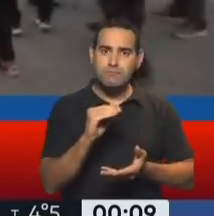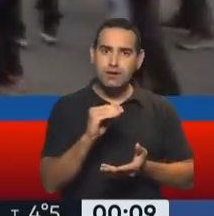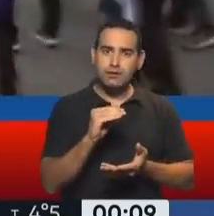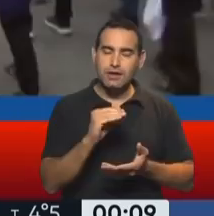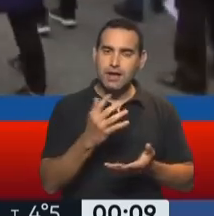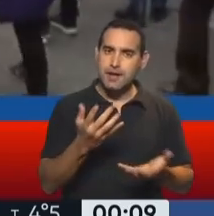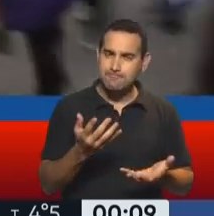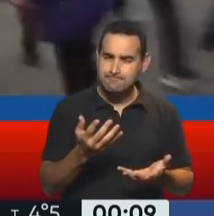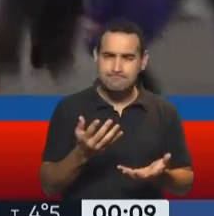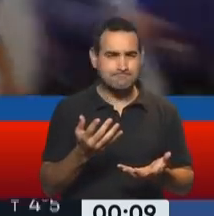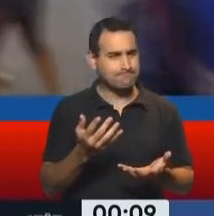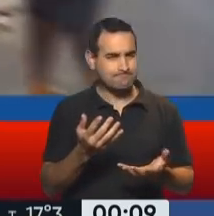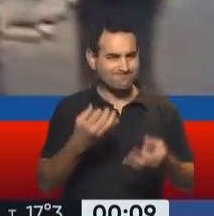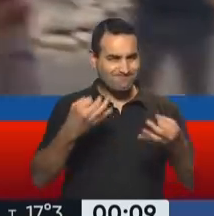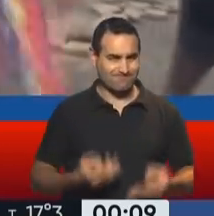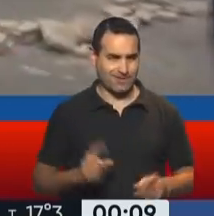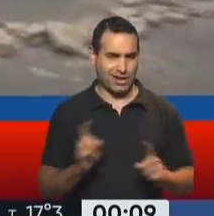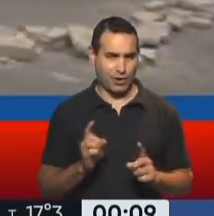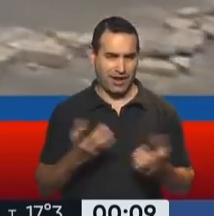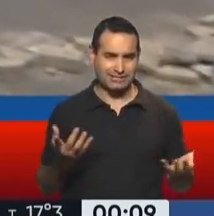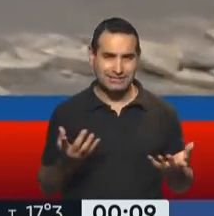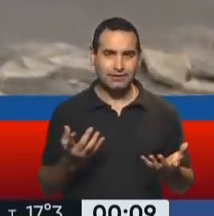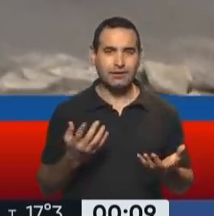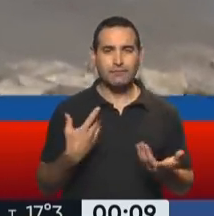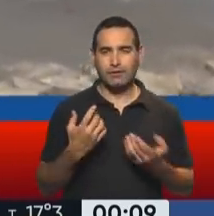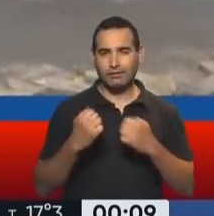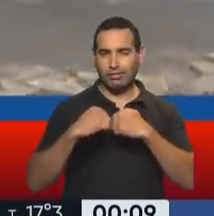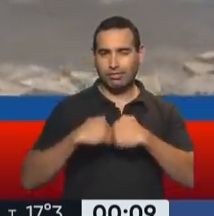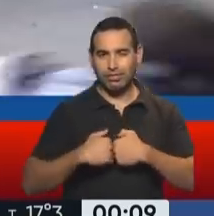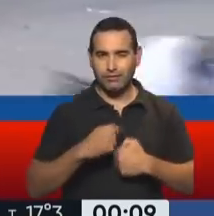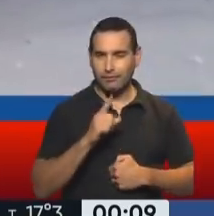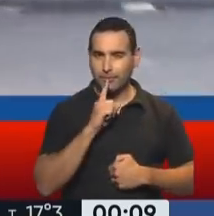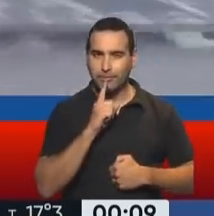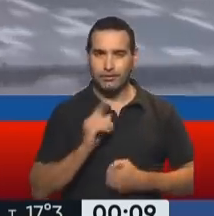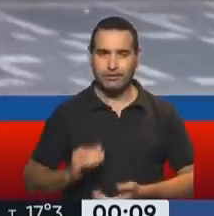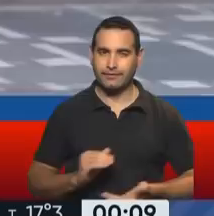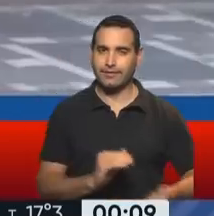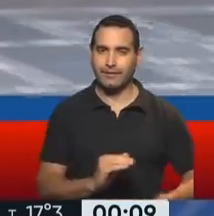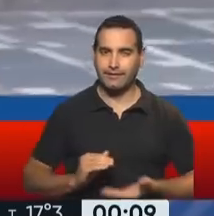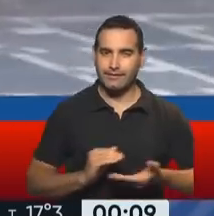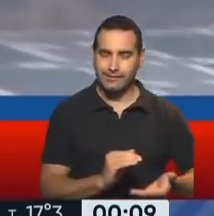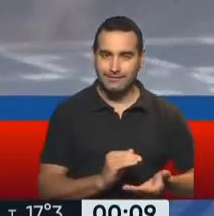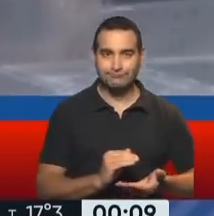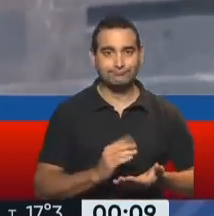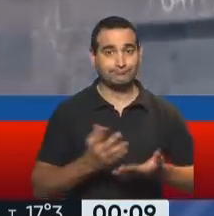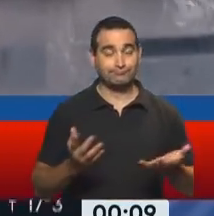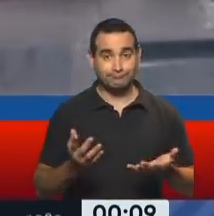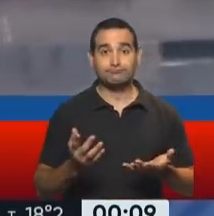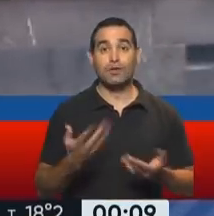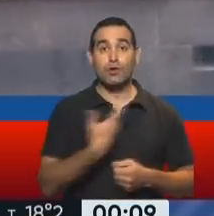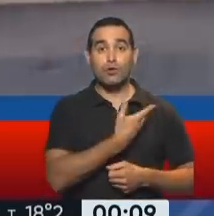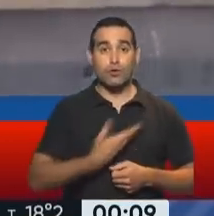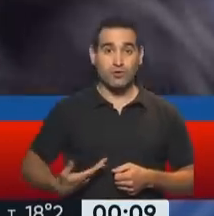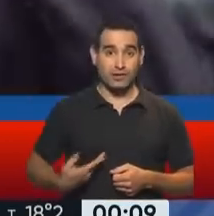circunstancias absolutamente fuera de la normal, todo por debajo de la mesa. Y bueno, a último momento el